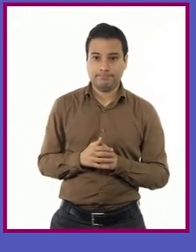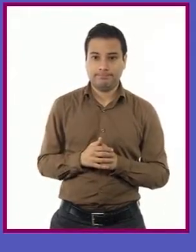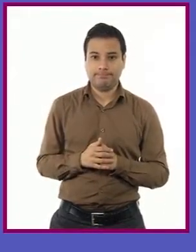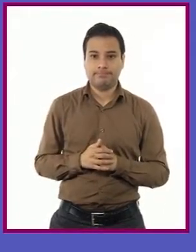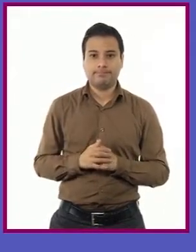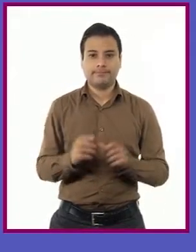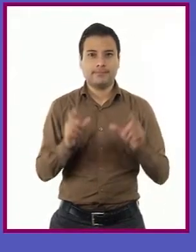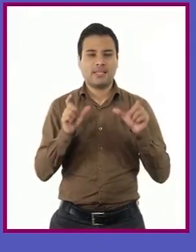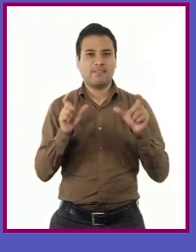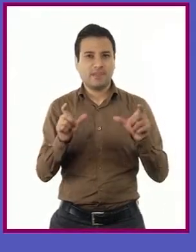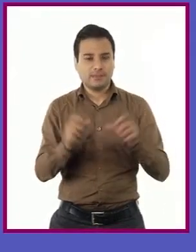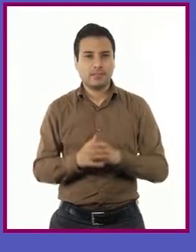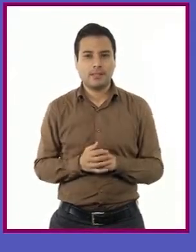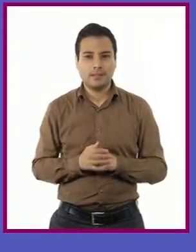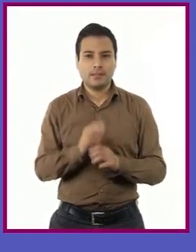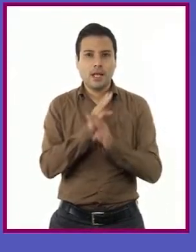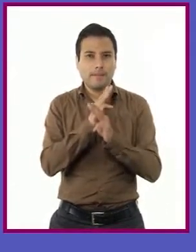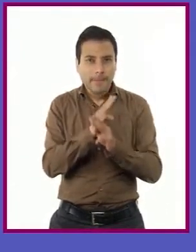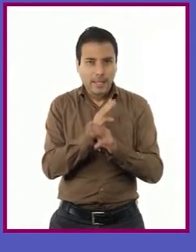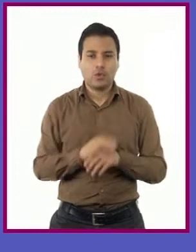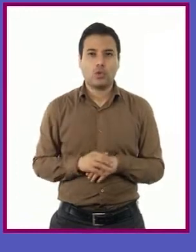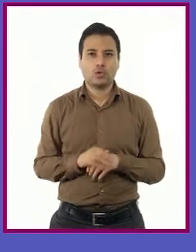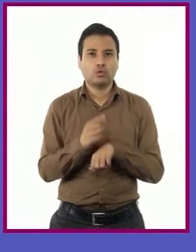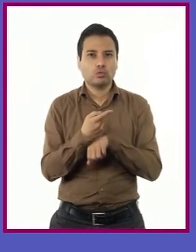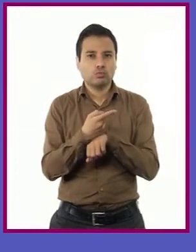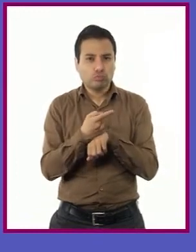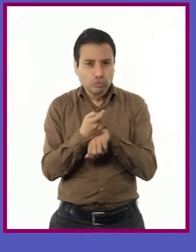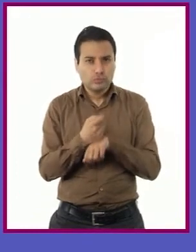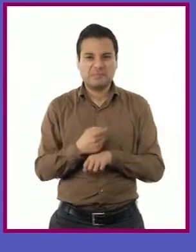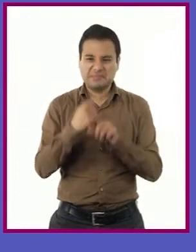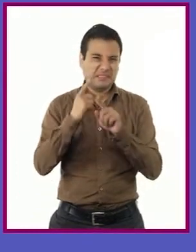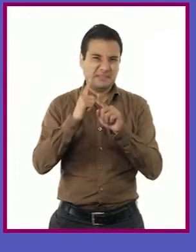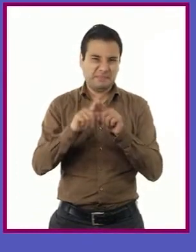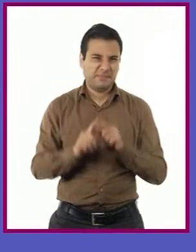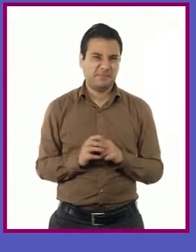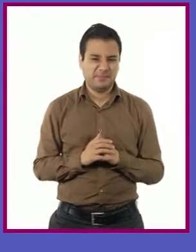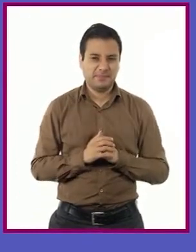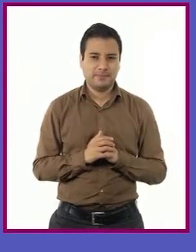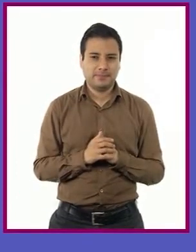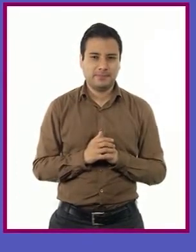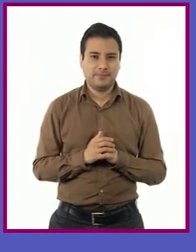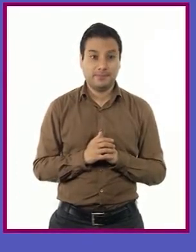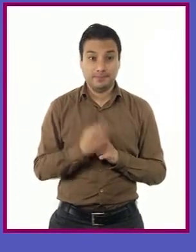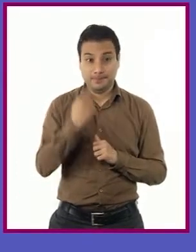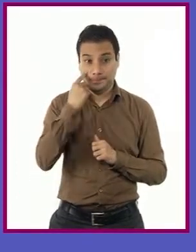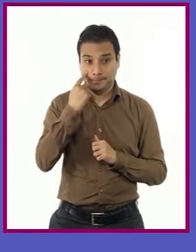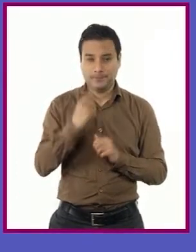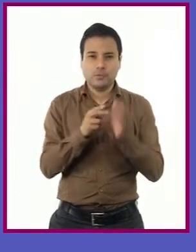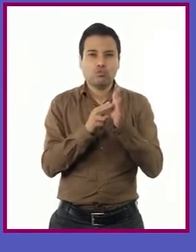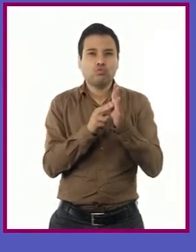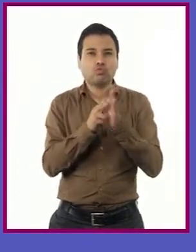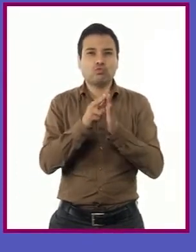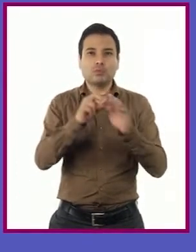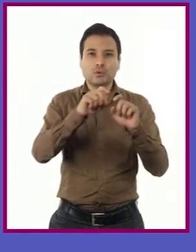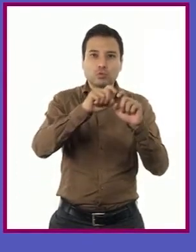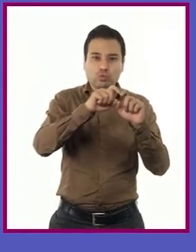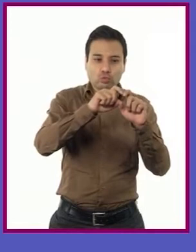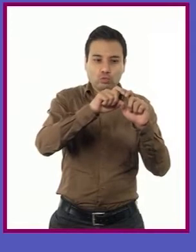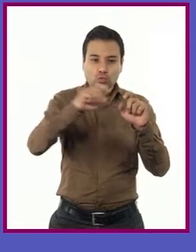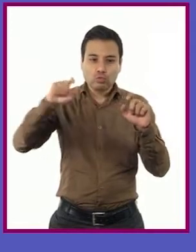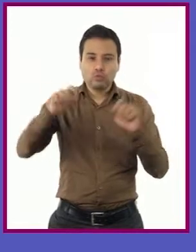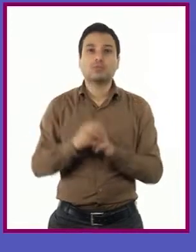medios ofensivos, entre otros. Profesor, aquí nos indica que el uso de las negritas va en las secciones,